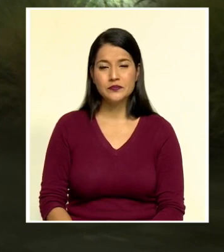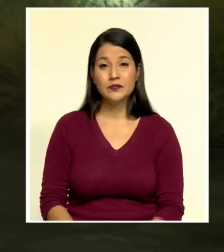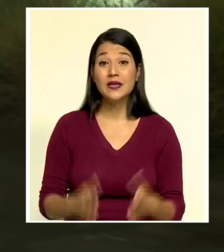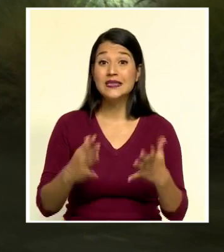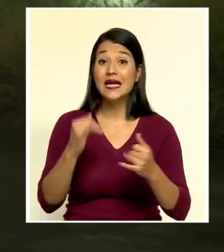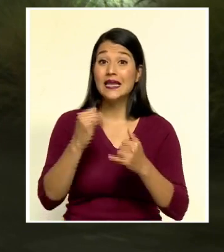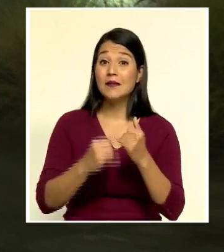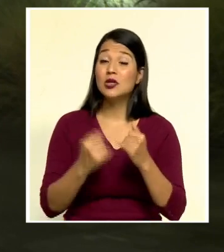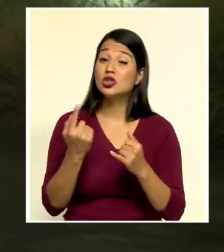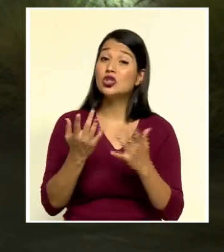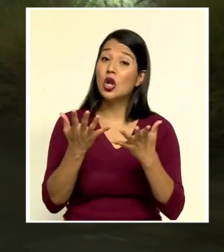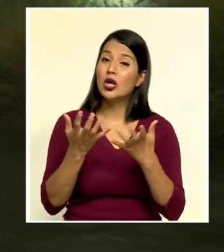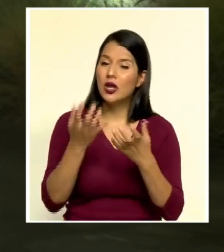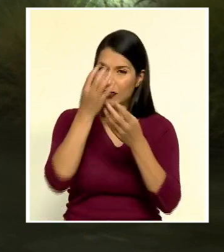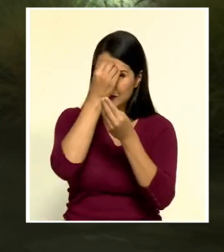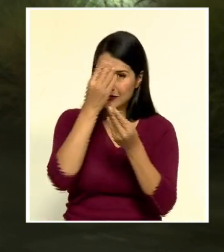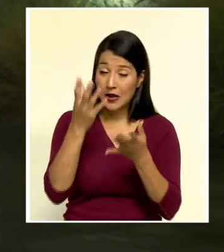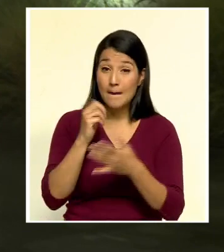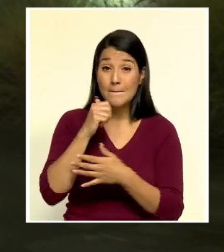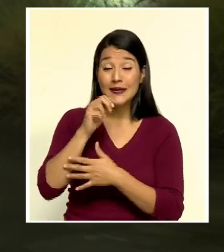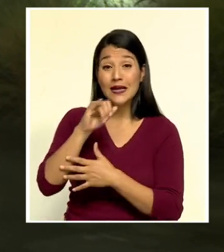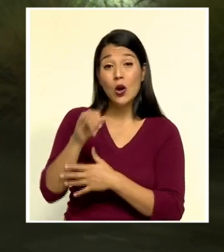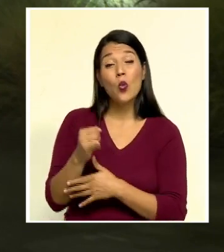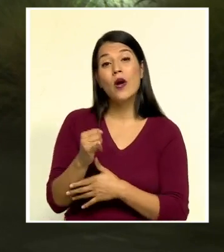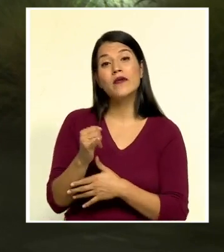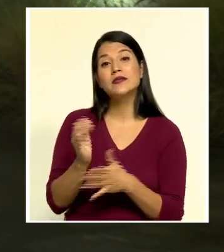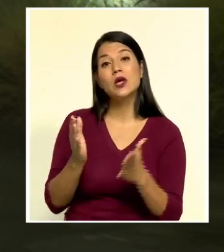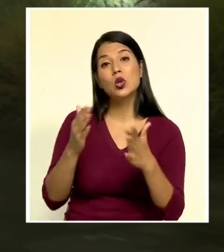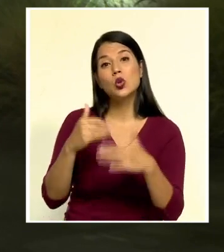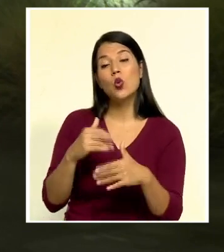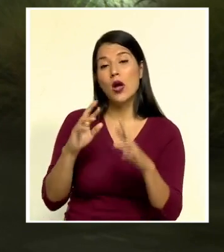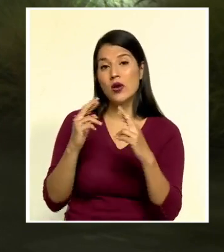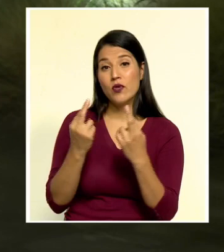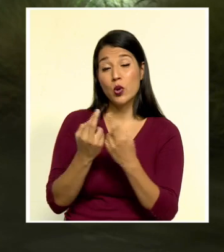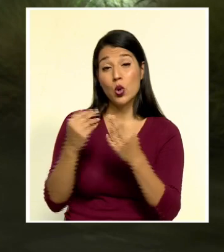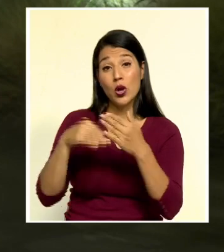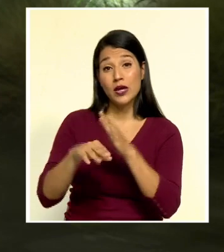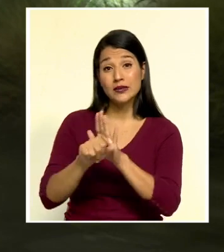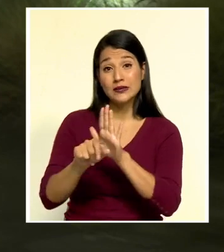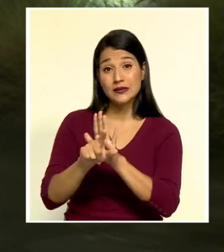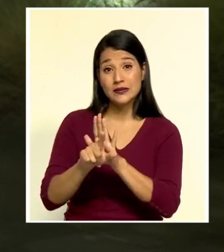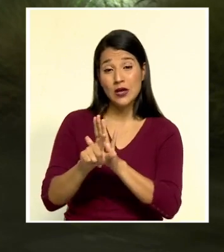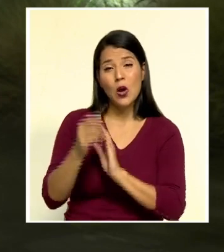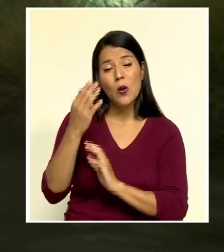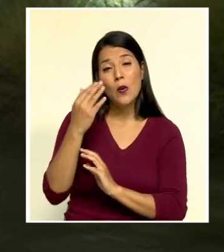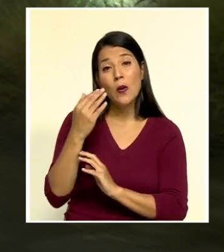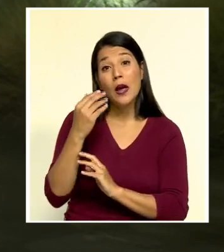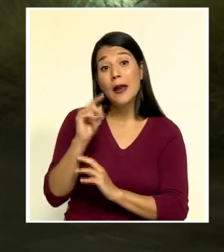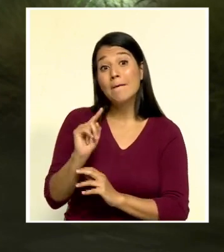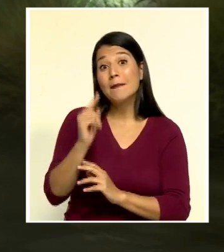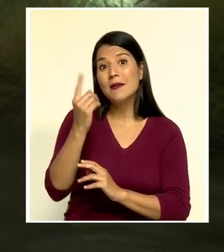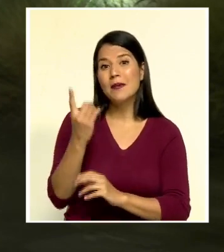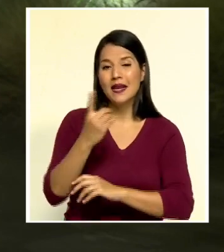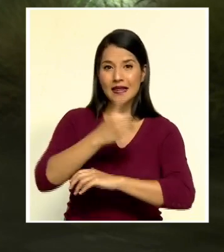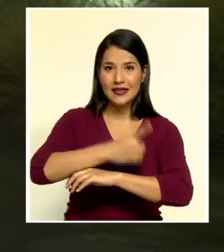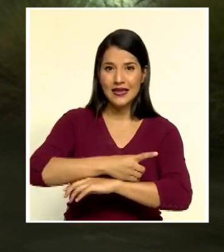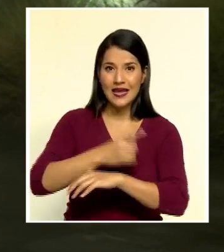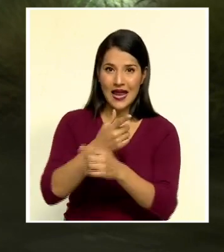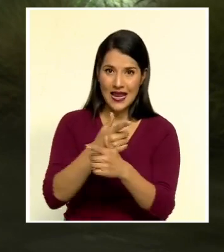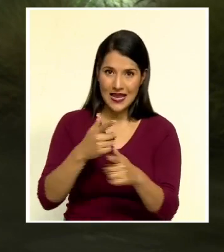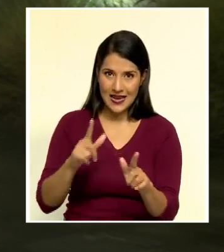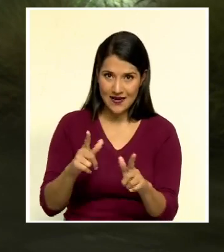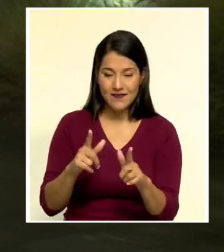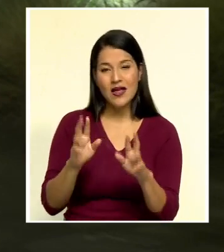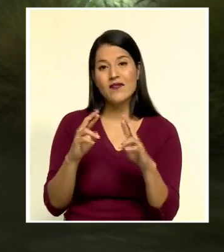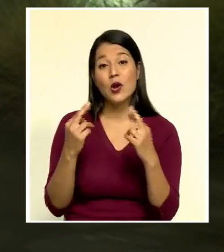Terminamos nada más informándoles que mañana jueves no habrá sesión de la Asamblea Legislativa, será por así decirlo el primer día libre de